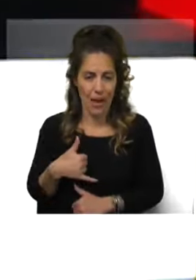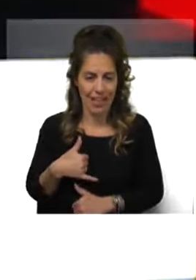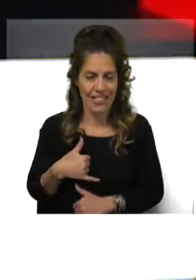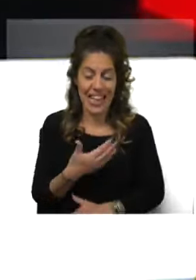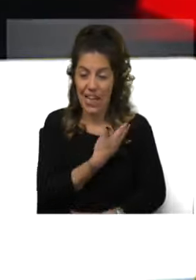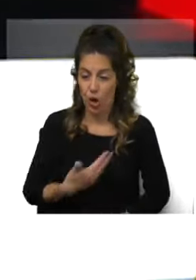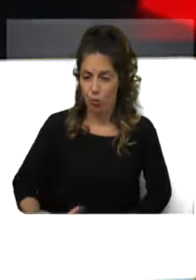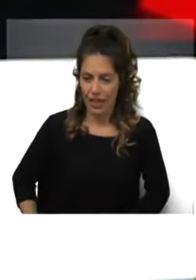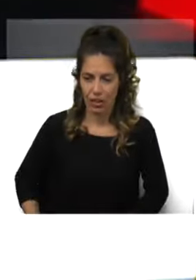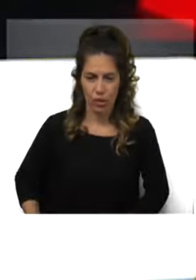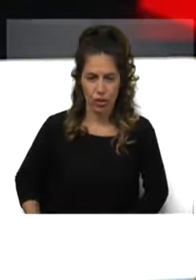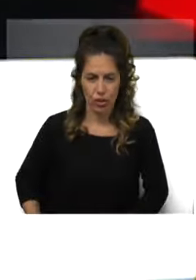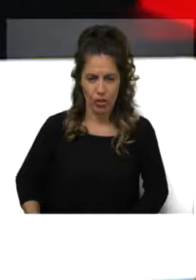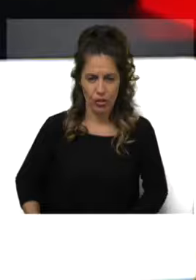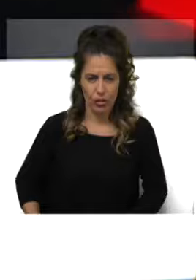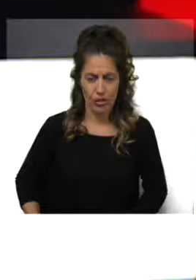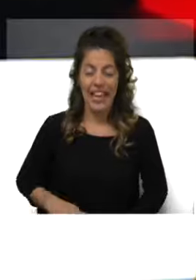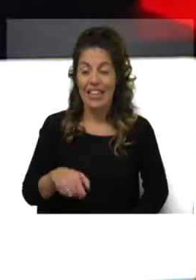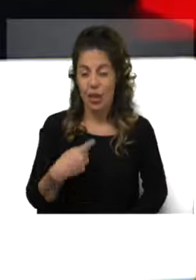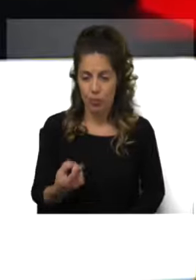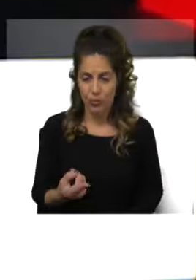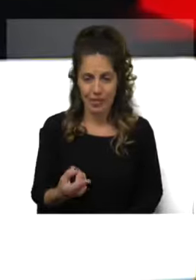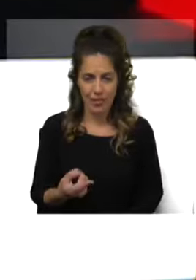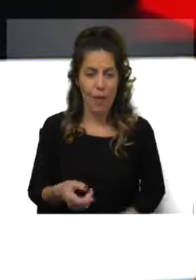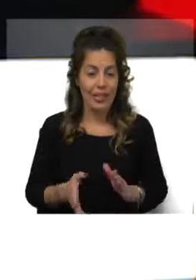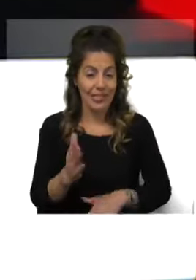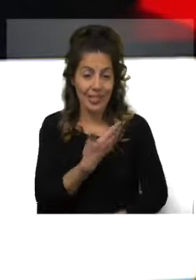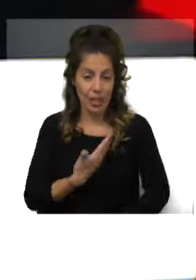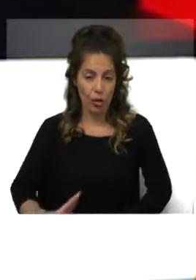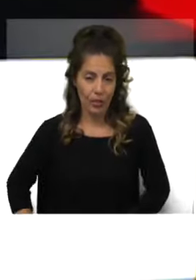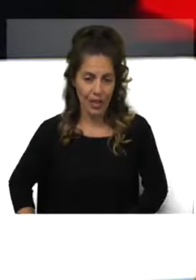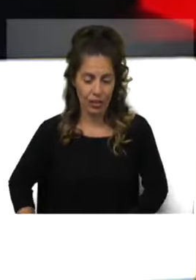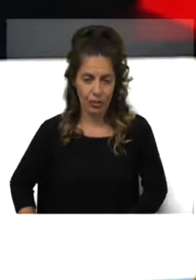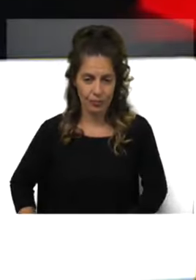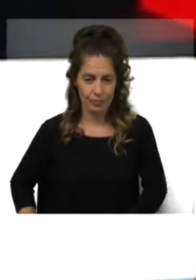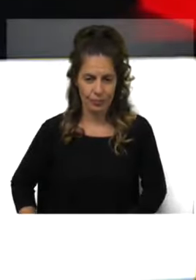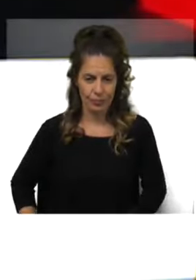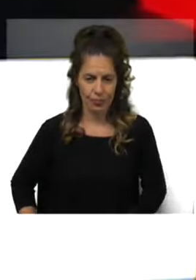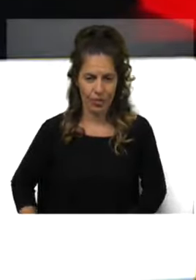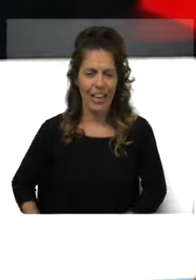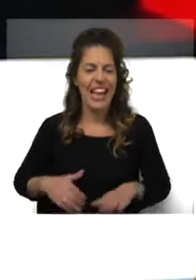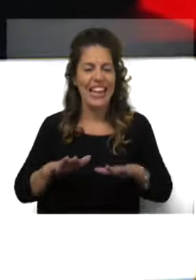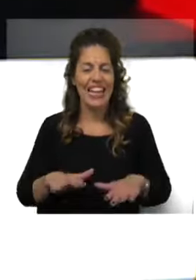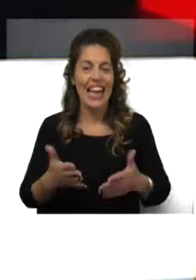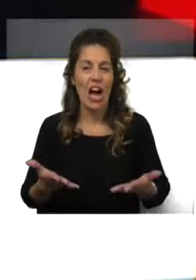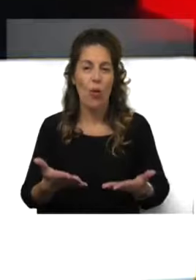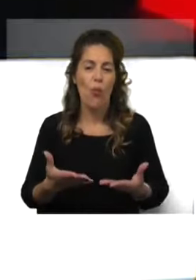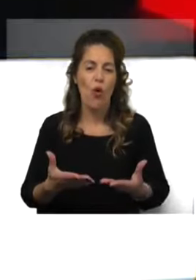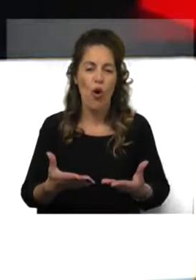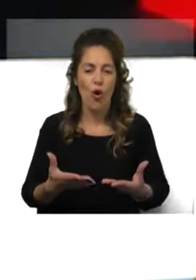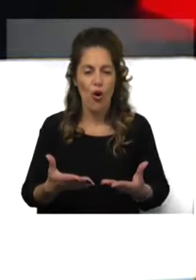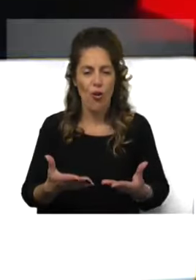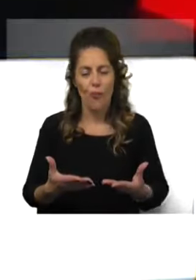el gobierno y luego al salir del gobierno eh queda esa Esa